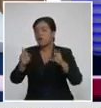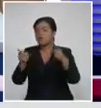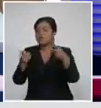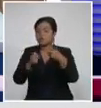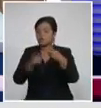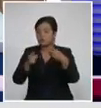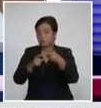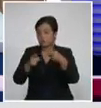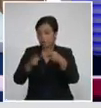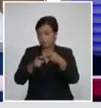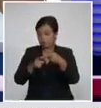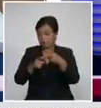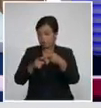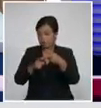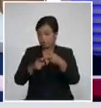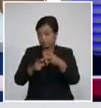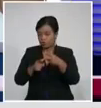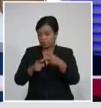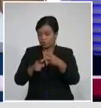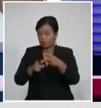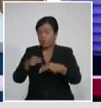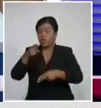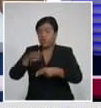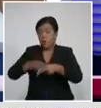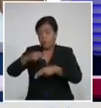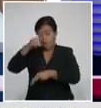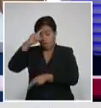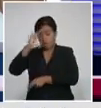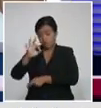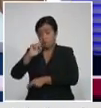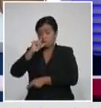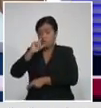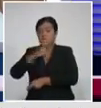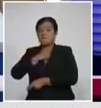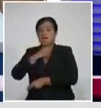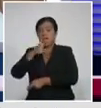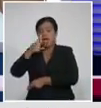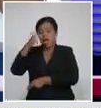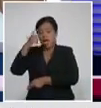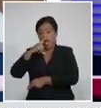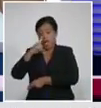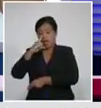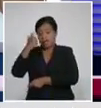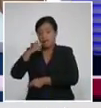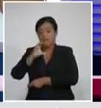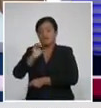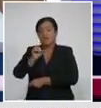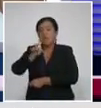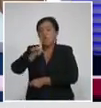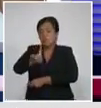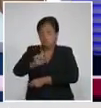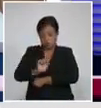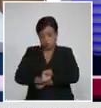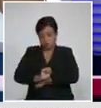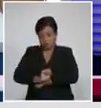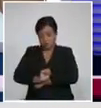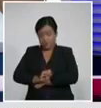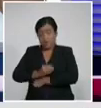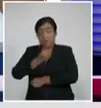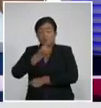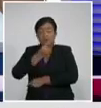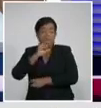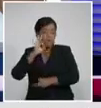candidato Soberana 01, que como se ha estado explicando, pensamos llevar a cabo en la provincia de